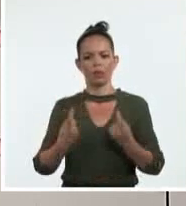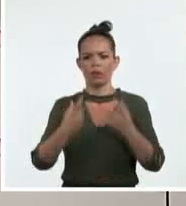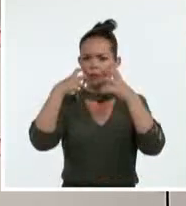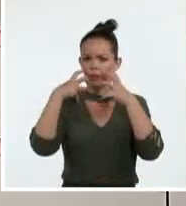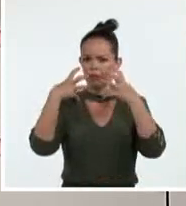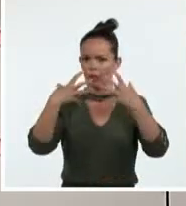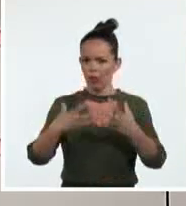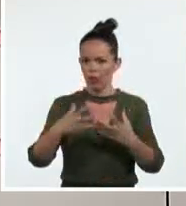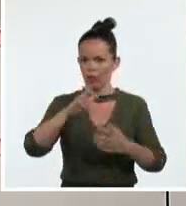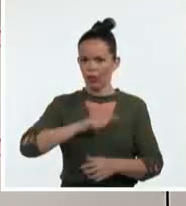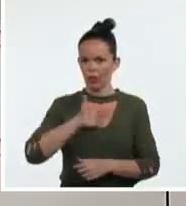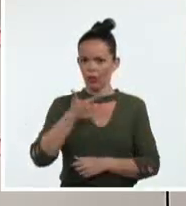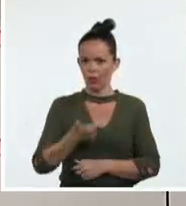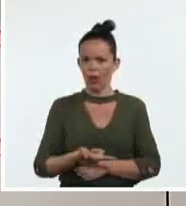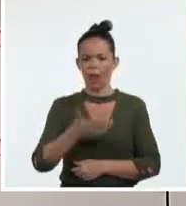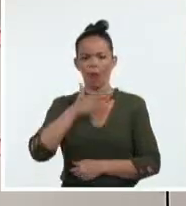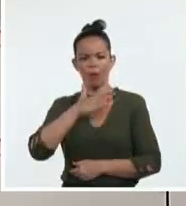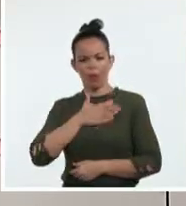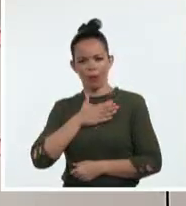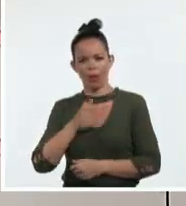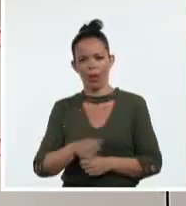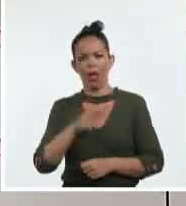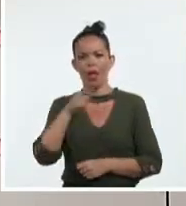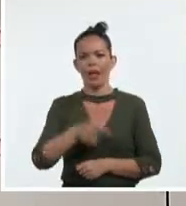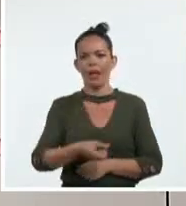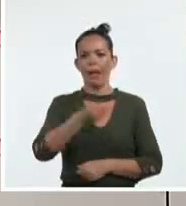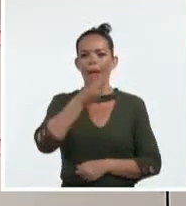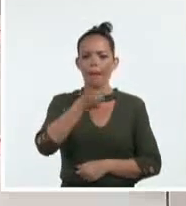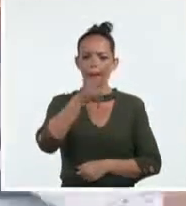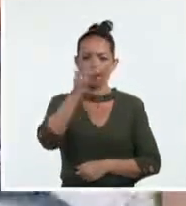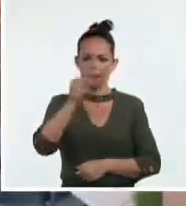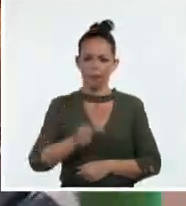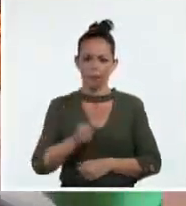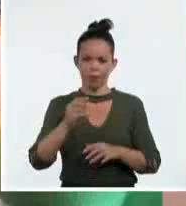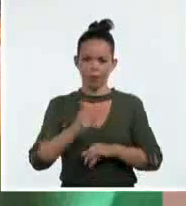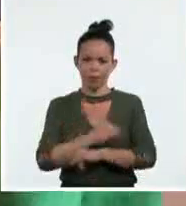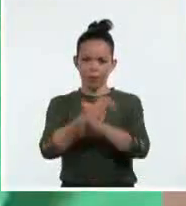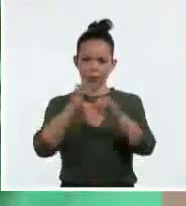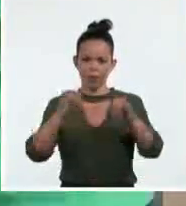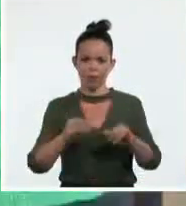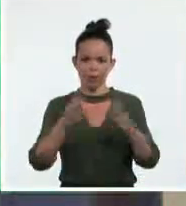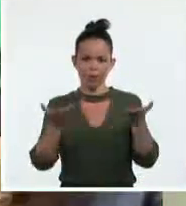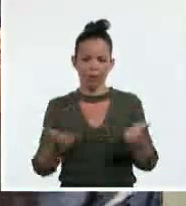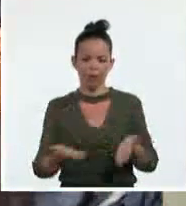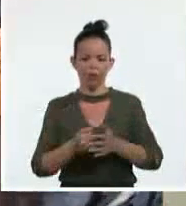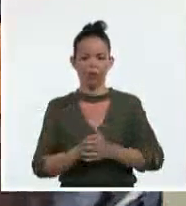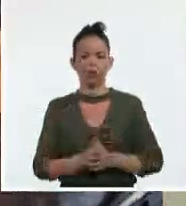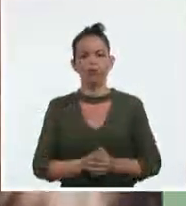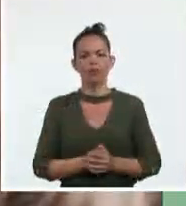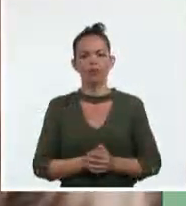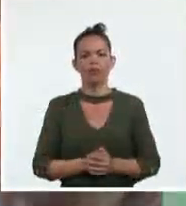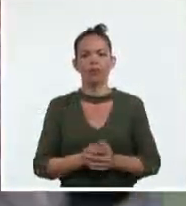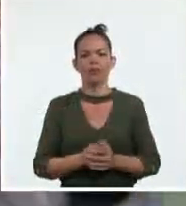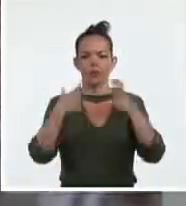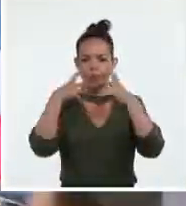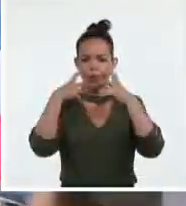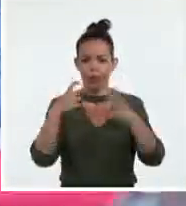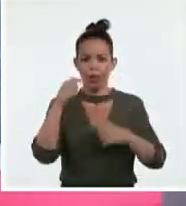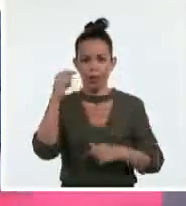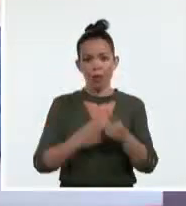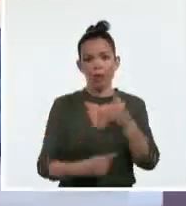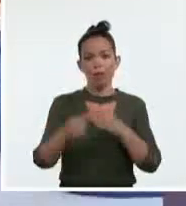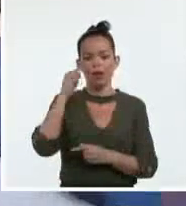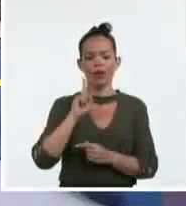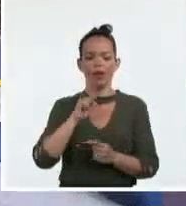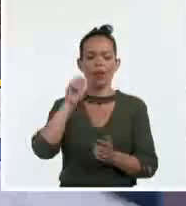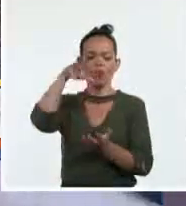su sede. En una rueda de prensa, la embajadora de la Mayor de las Antillas, Yaira Jiménez, destacó que por primera vez la